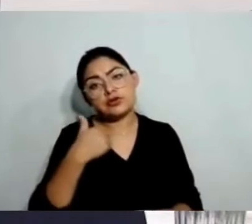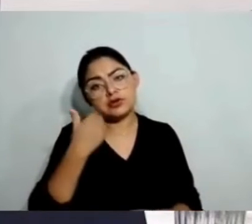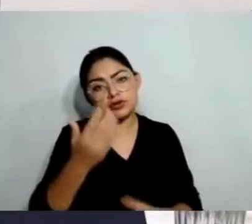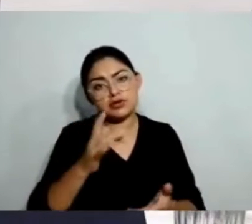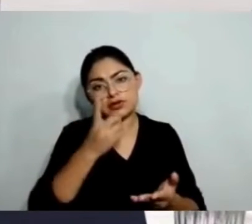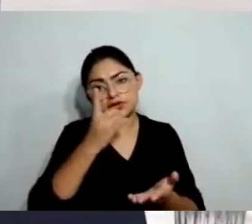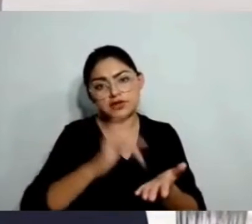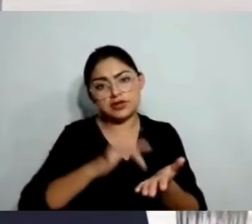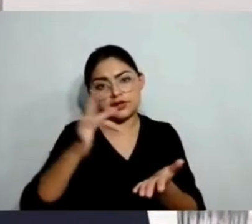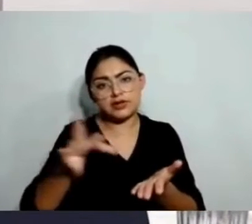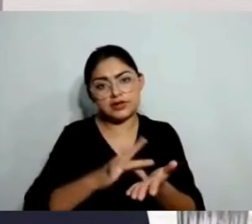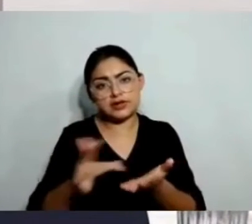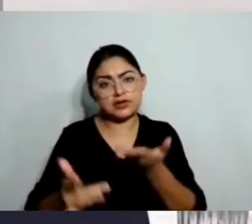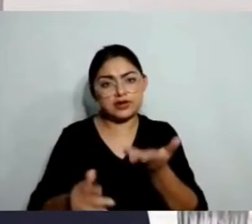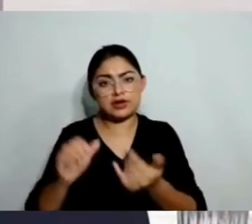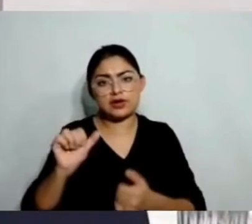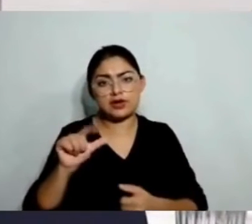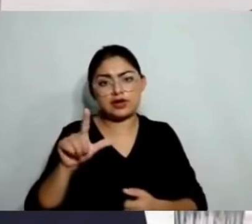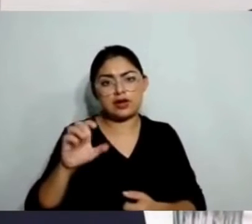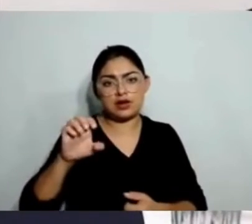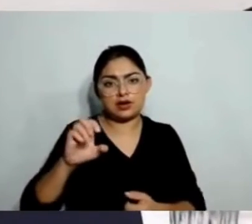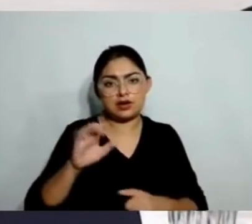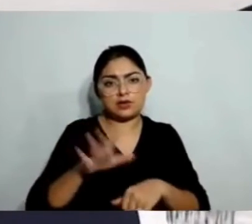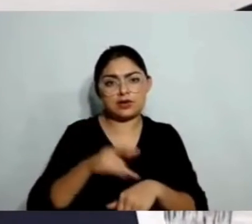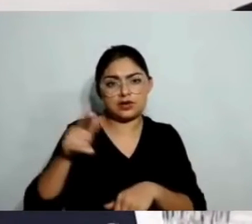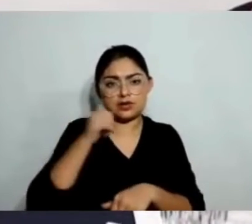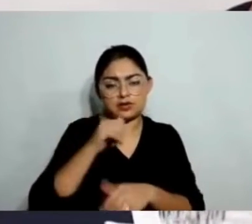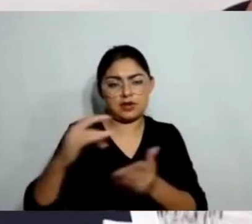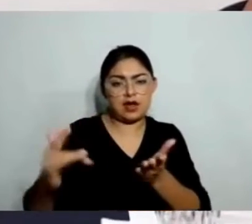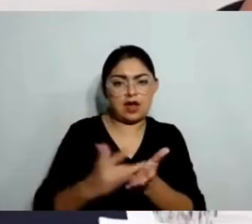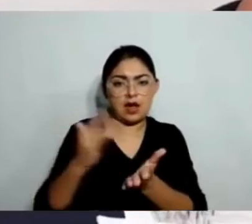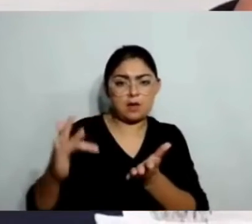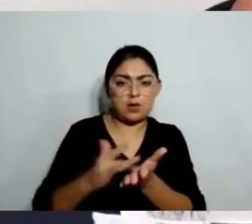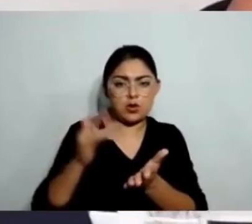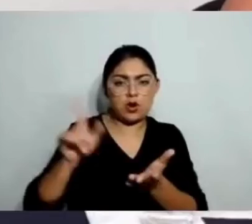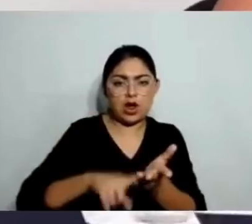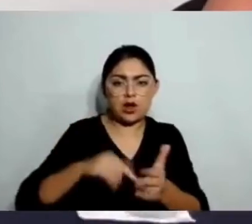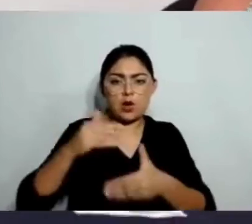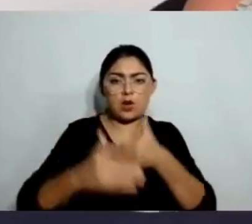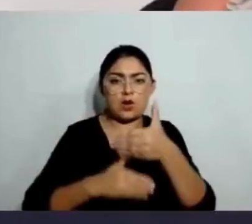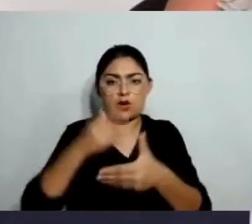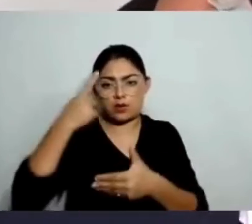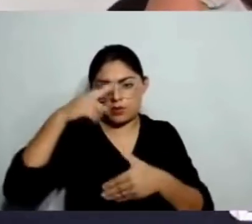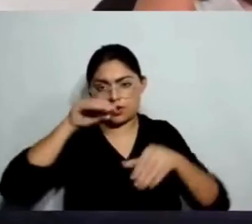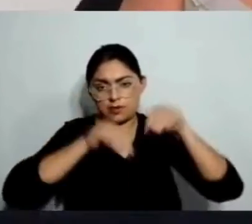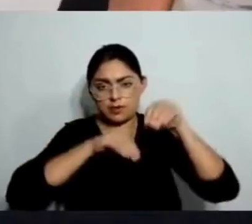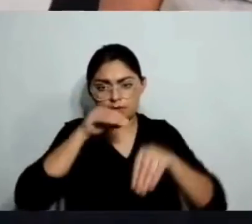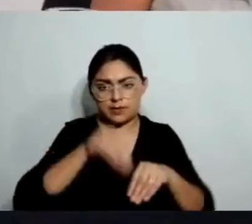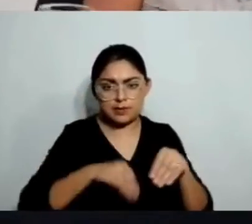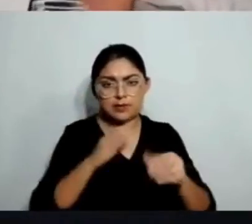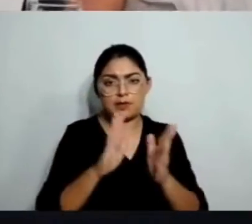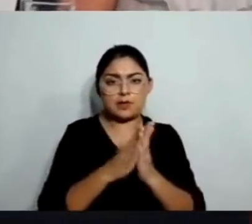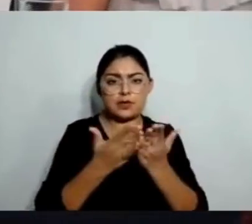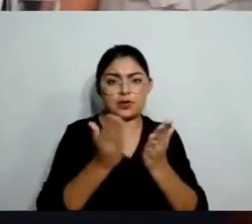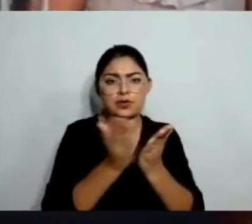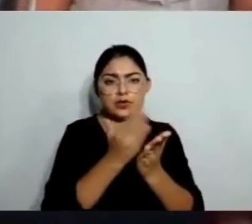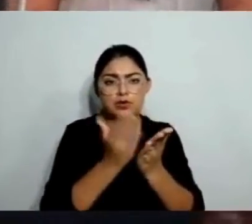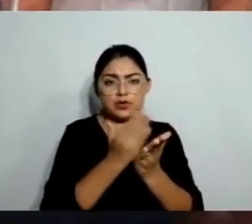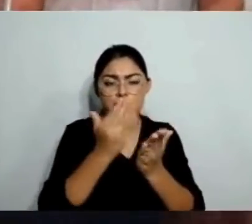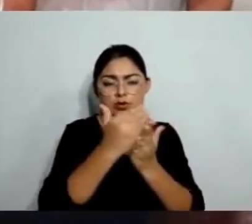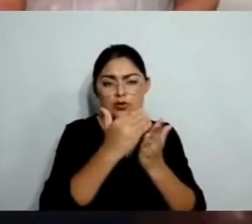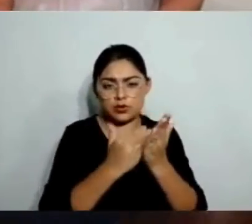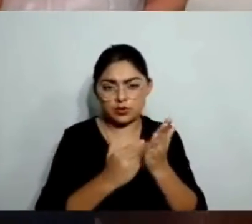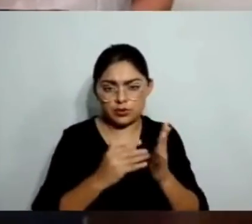ale ale rabas Aquí está por todo el apoyo que dio durante el proceso de creación de este protocolo porque una